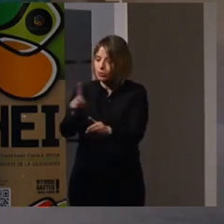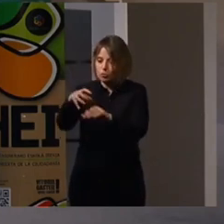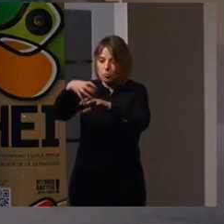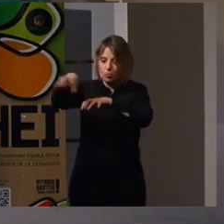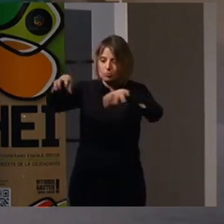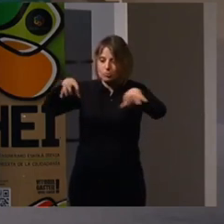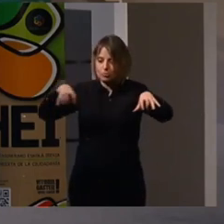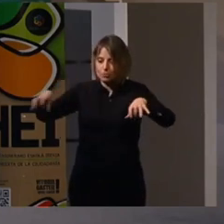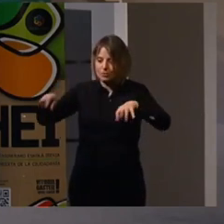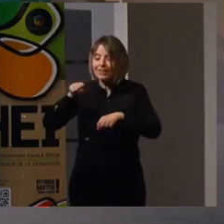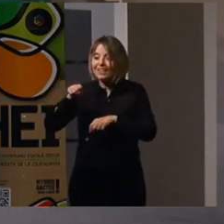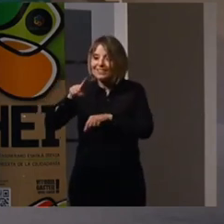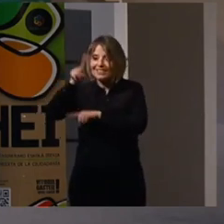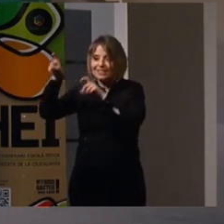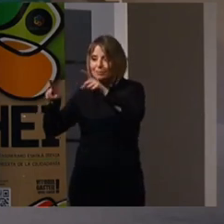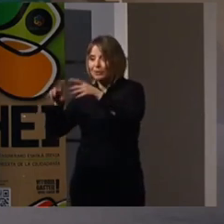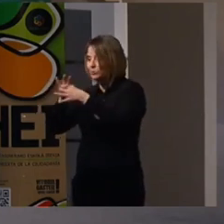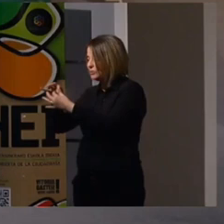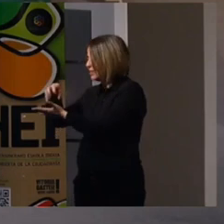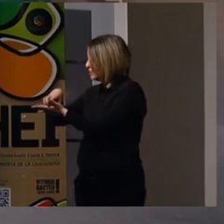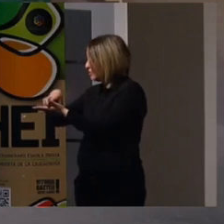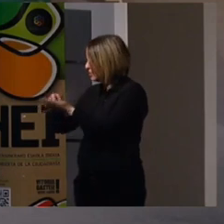¿no? Esta era un poco la duda.